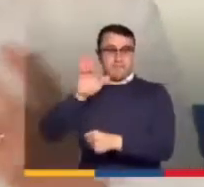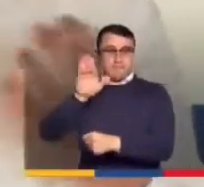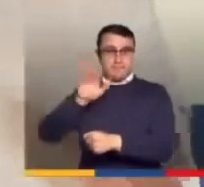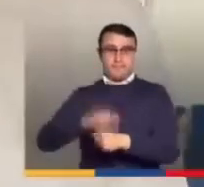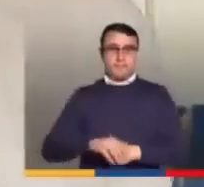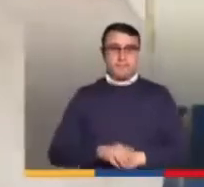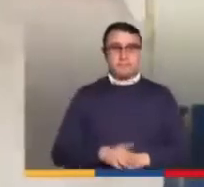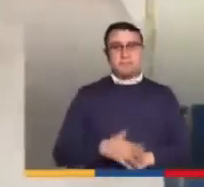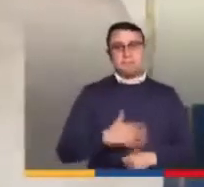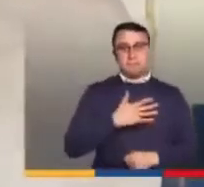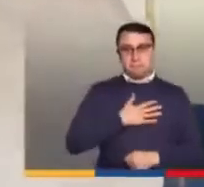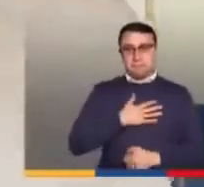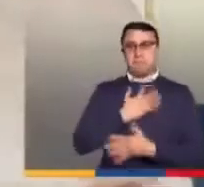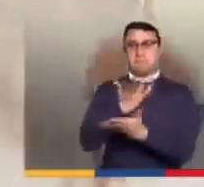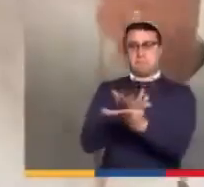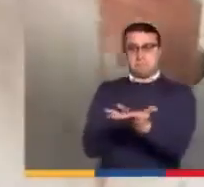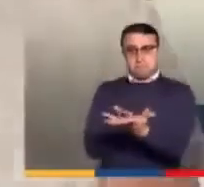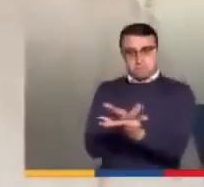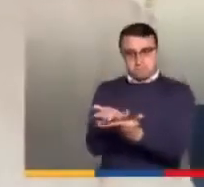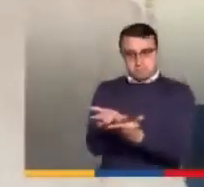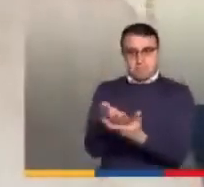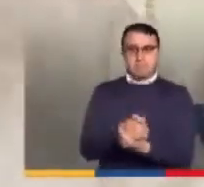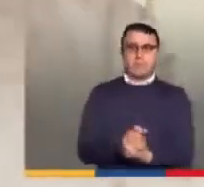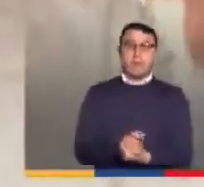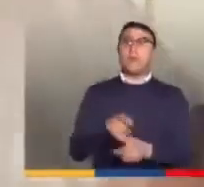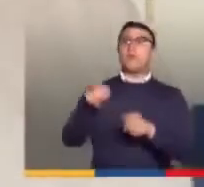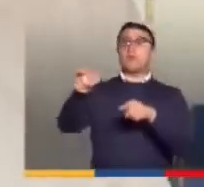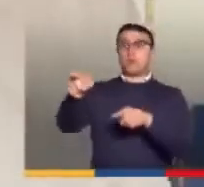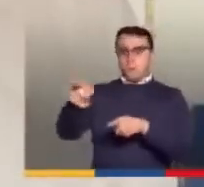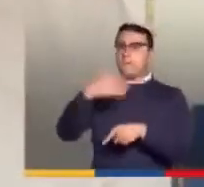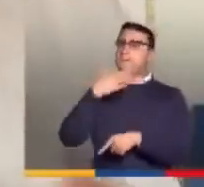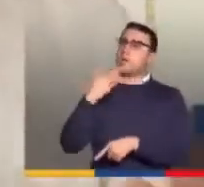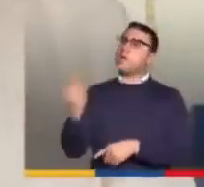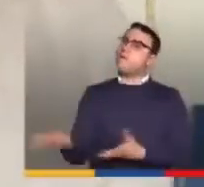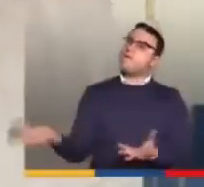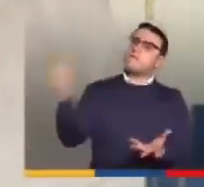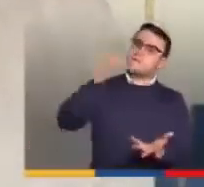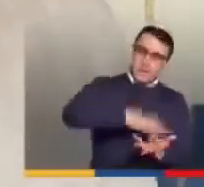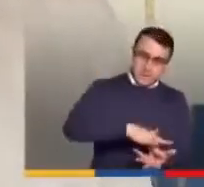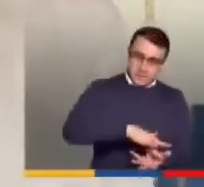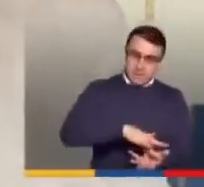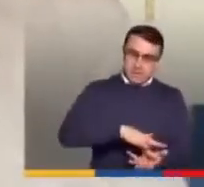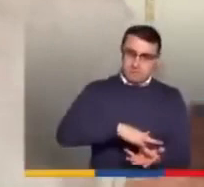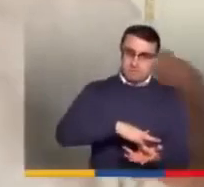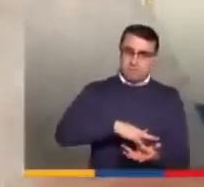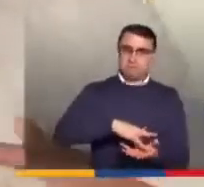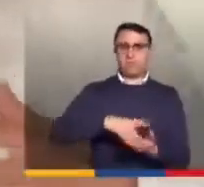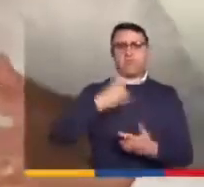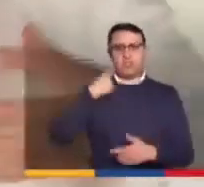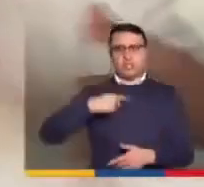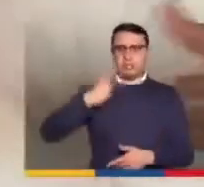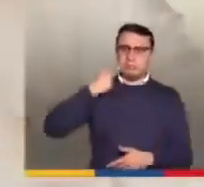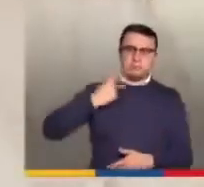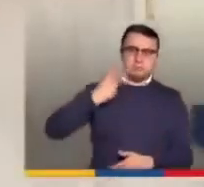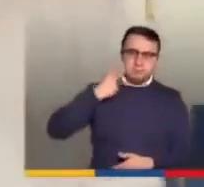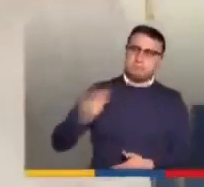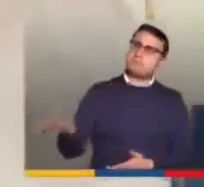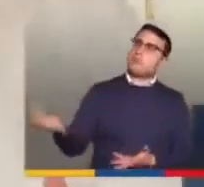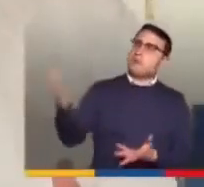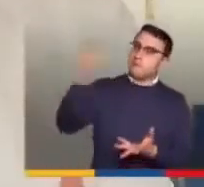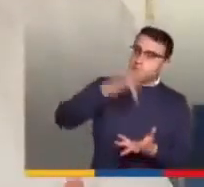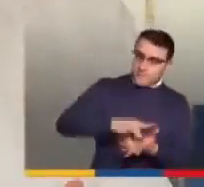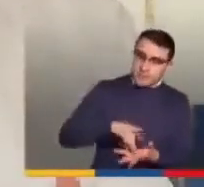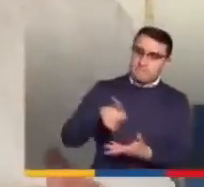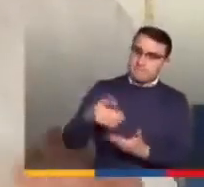Entonces sugeriría eso, incluso que tú te vinieras, que te quedaras unos días y hicieras